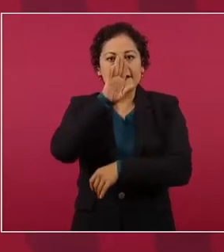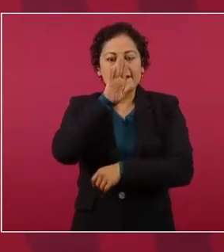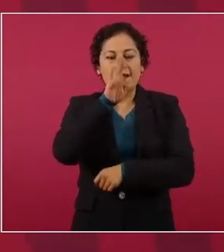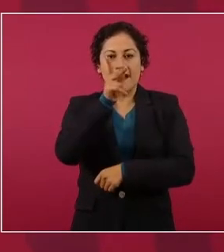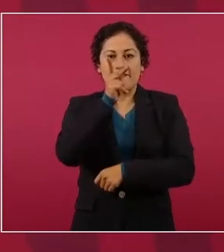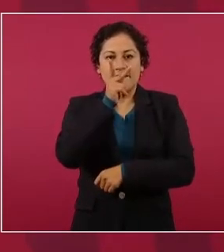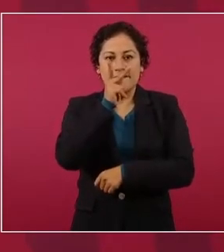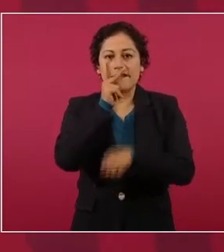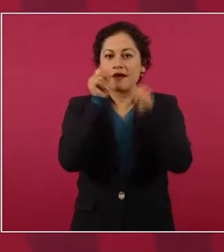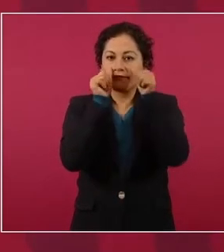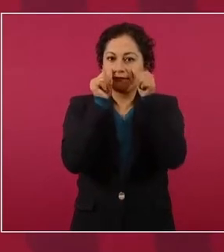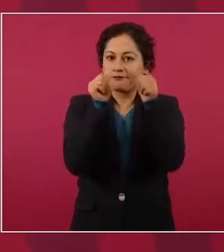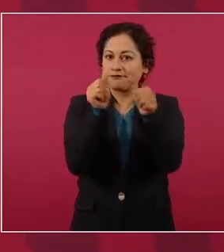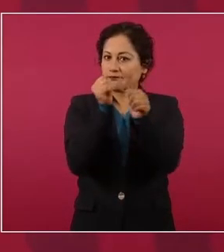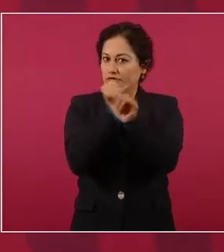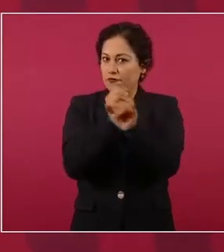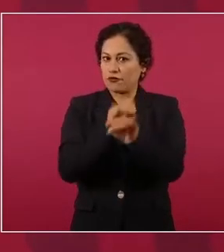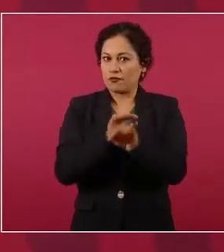estén atentos